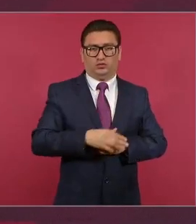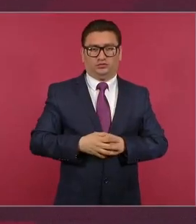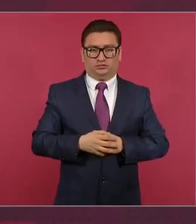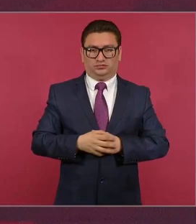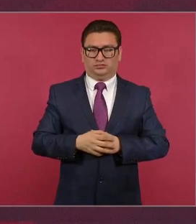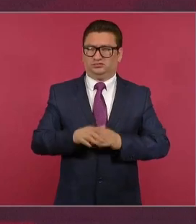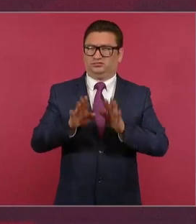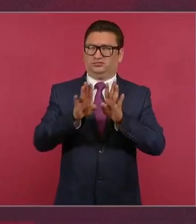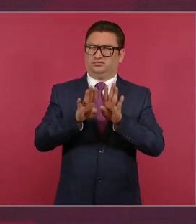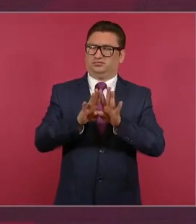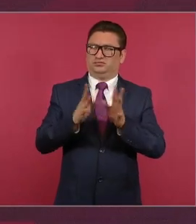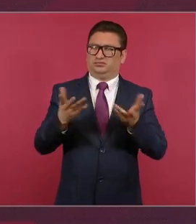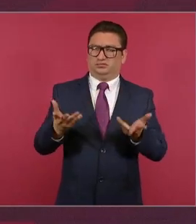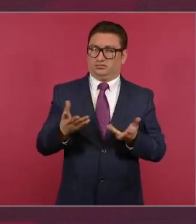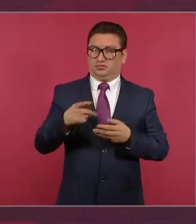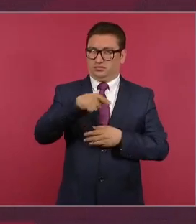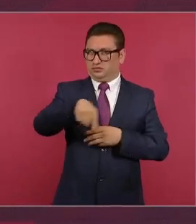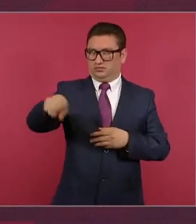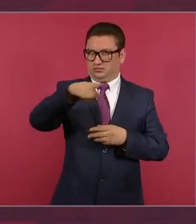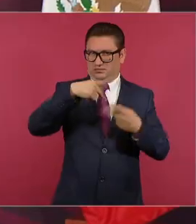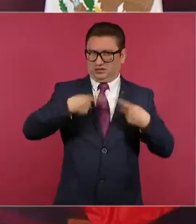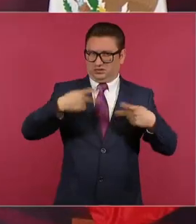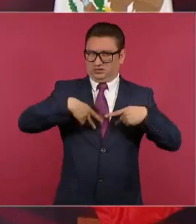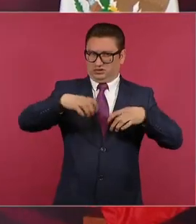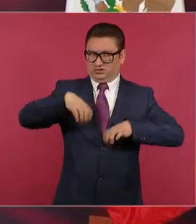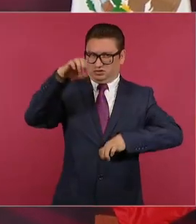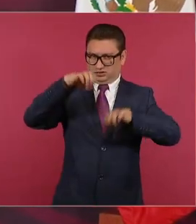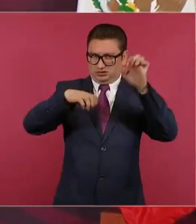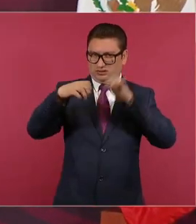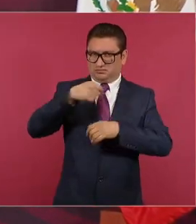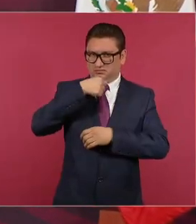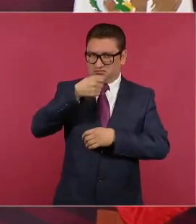Como si el adulto mayor